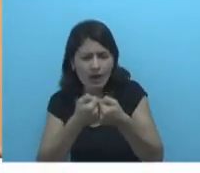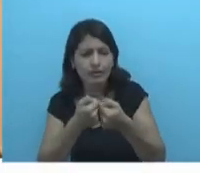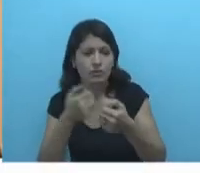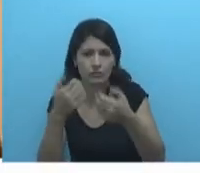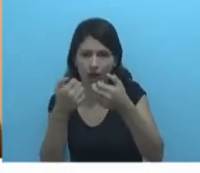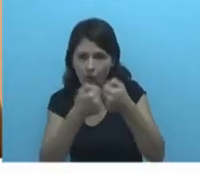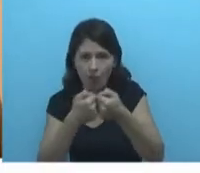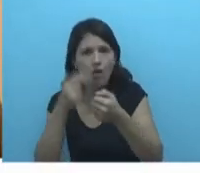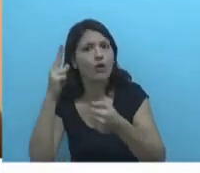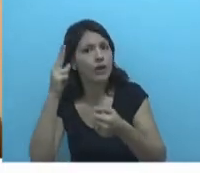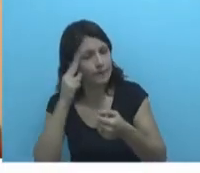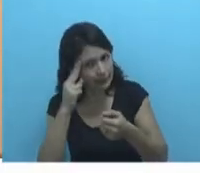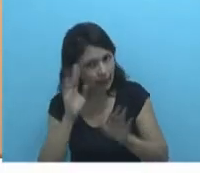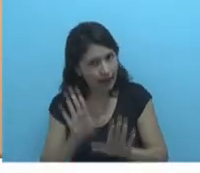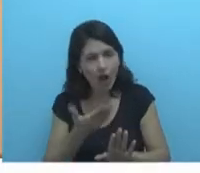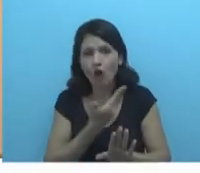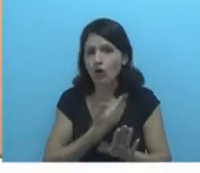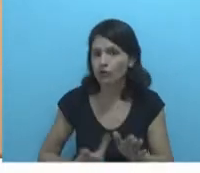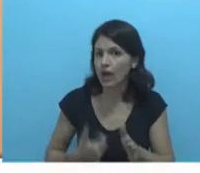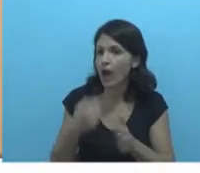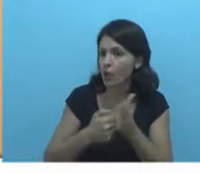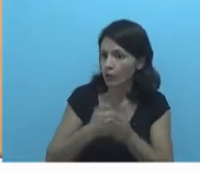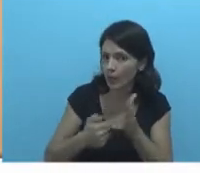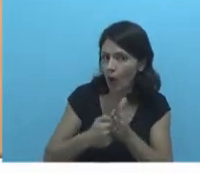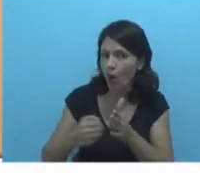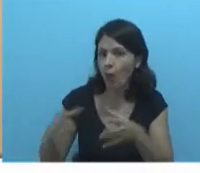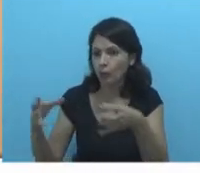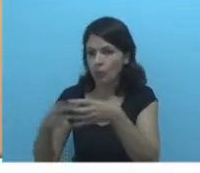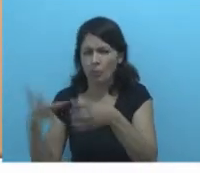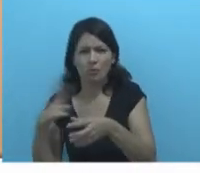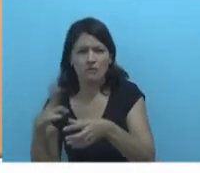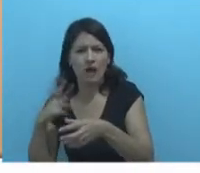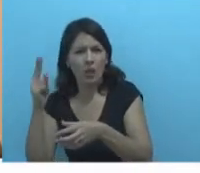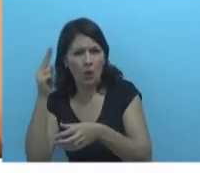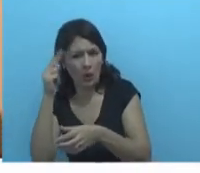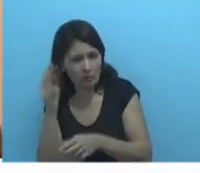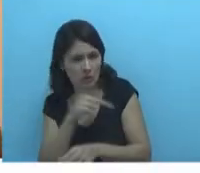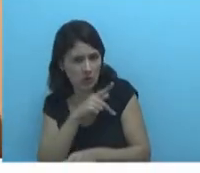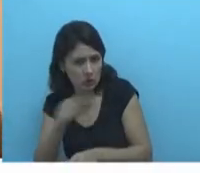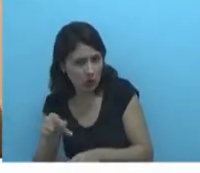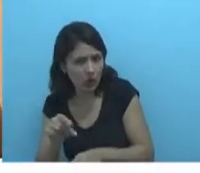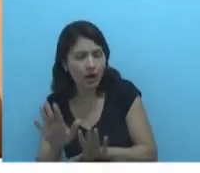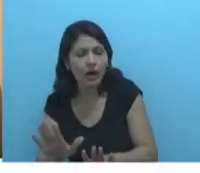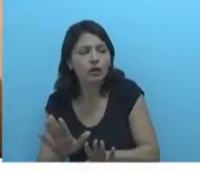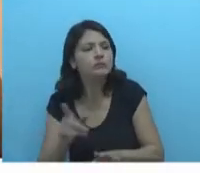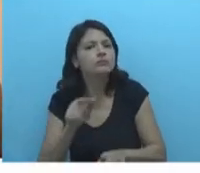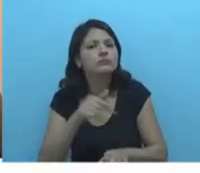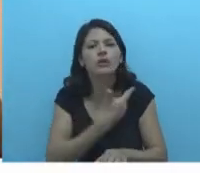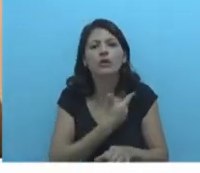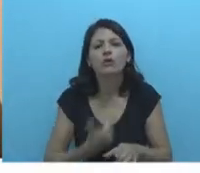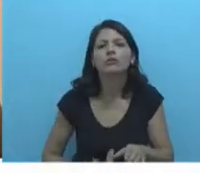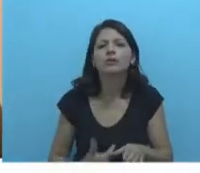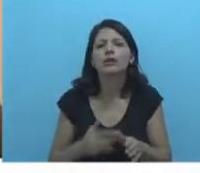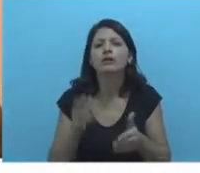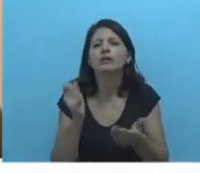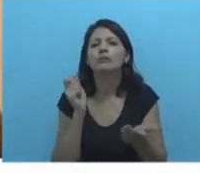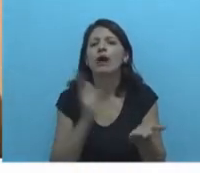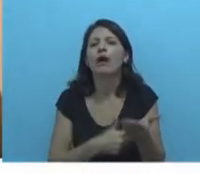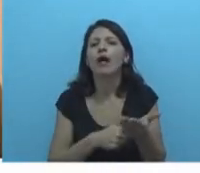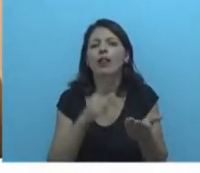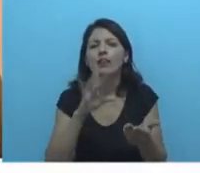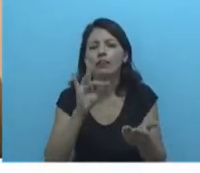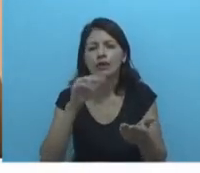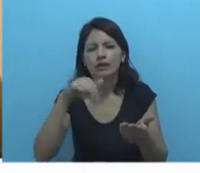el gobierno intentó, no pudo, llegó una medida extrema y estamos convencidos que